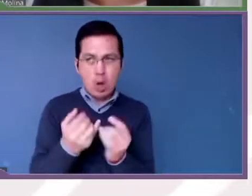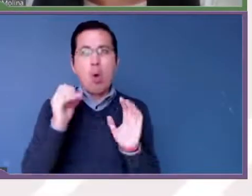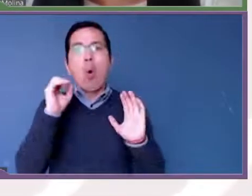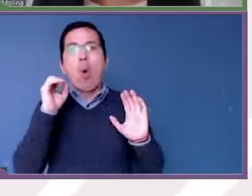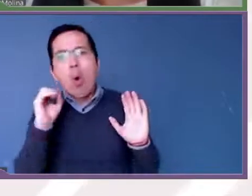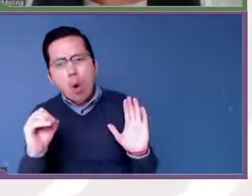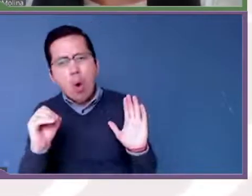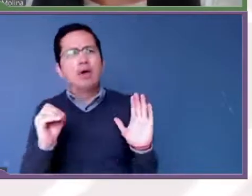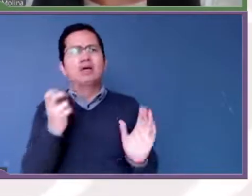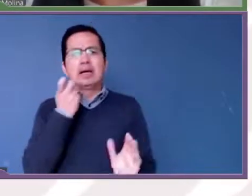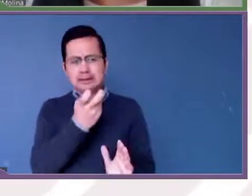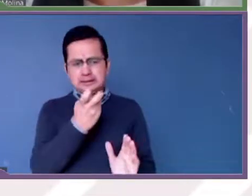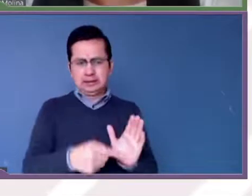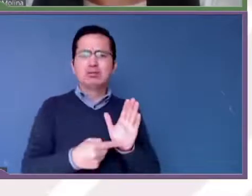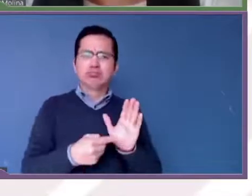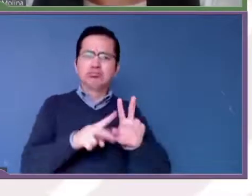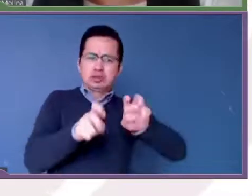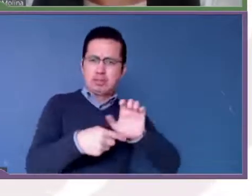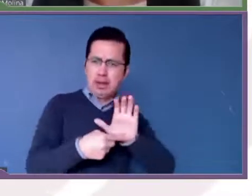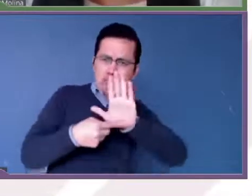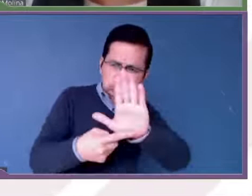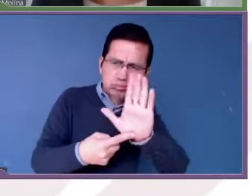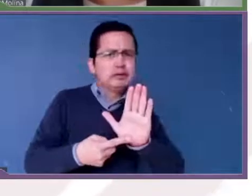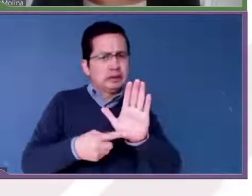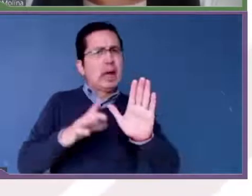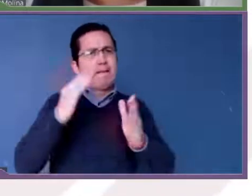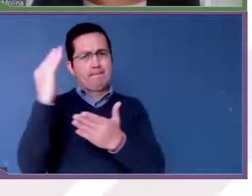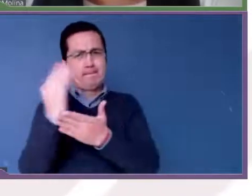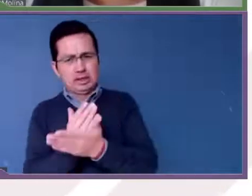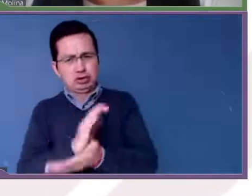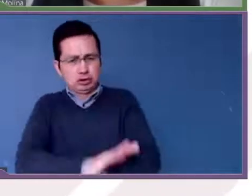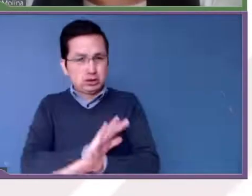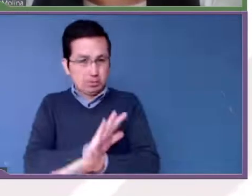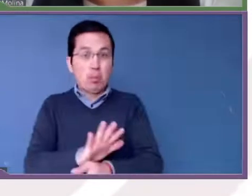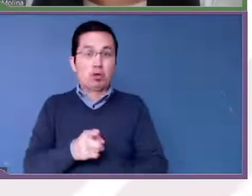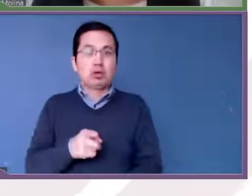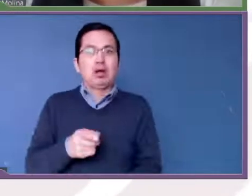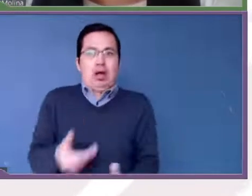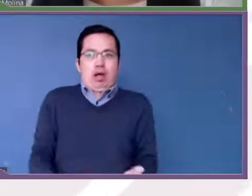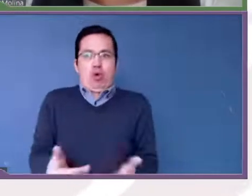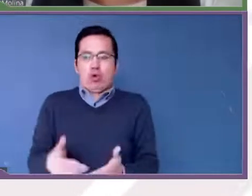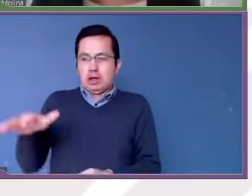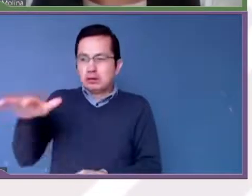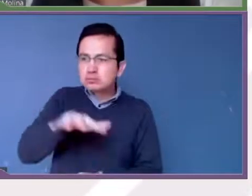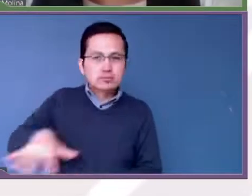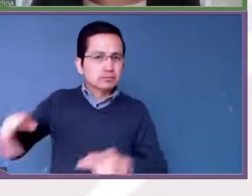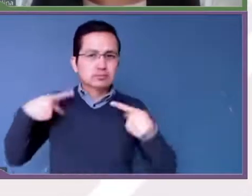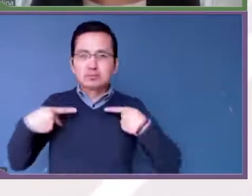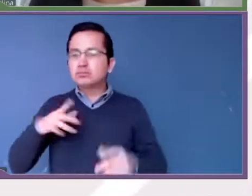este tema? Porque sí vemos que aumenta en la percepción las mujeres como uno de los grupos más discriminados.